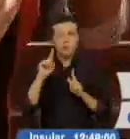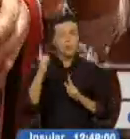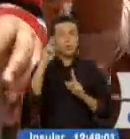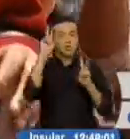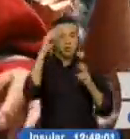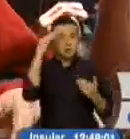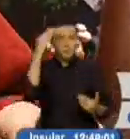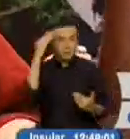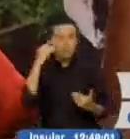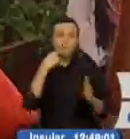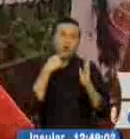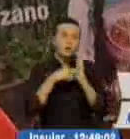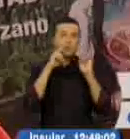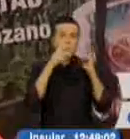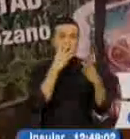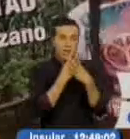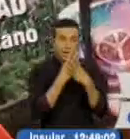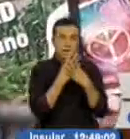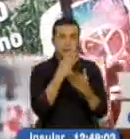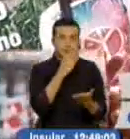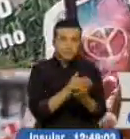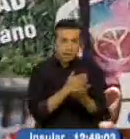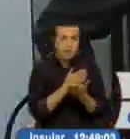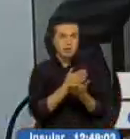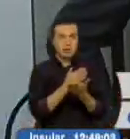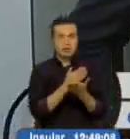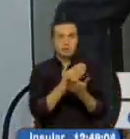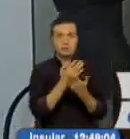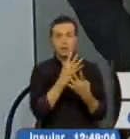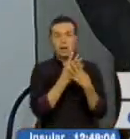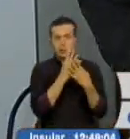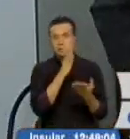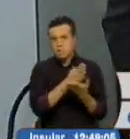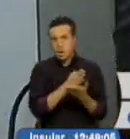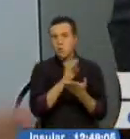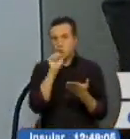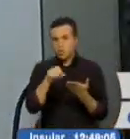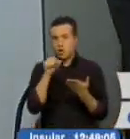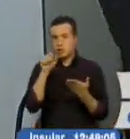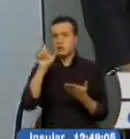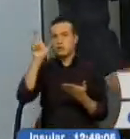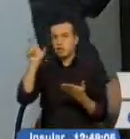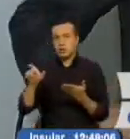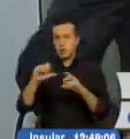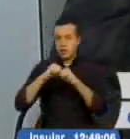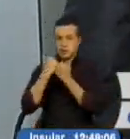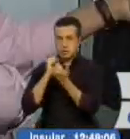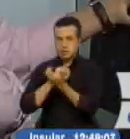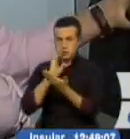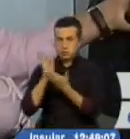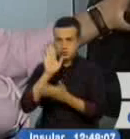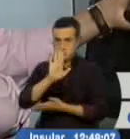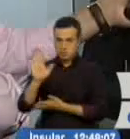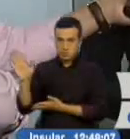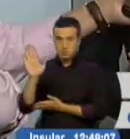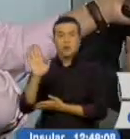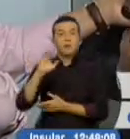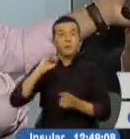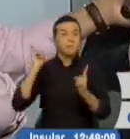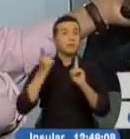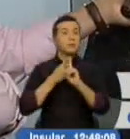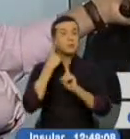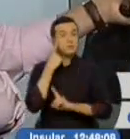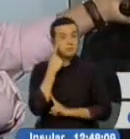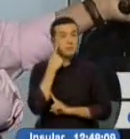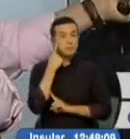es extinguir la acción penal y la ejecución de una pena. Para el legislador socialcristiano Luis Fernando Torres, se debe definir primero qué